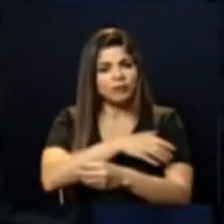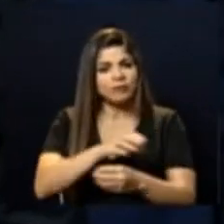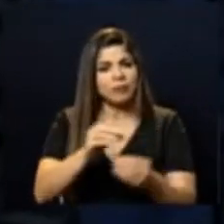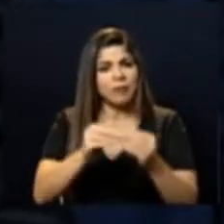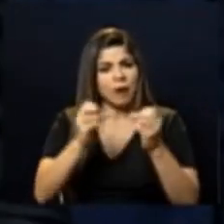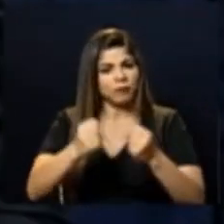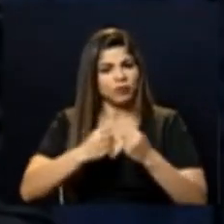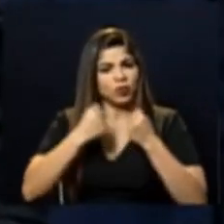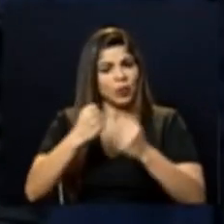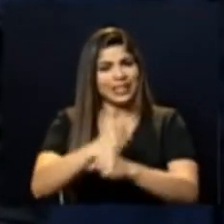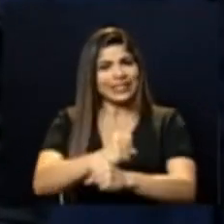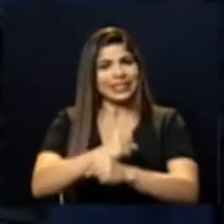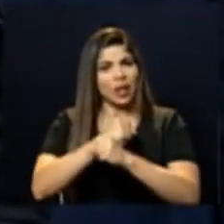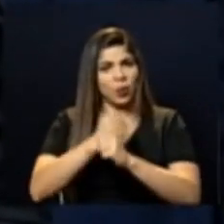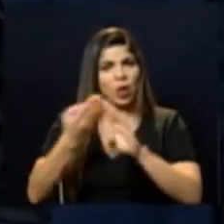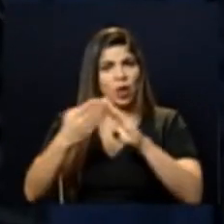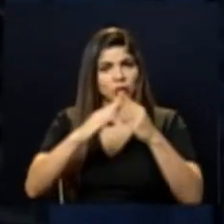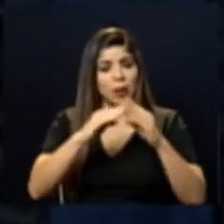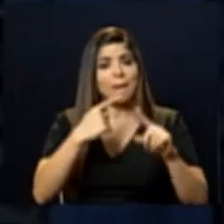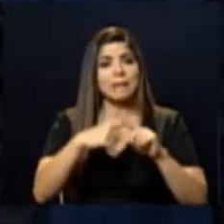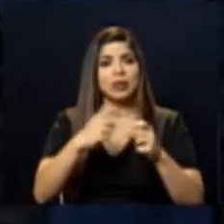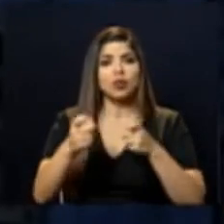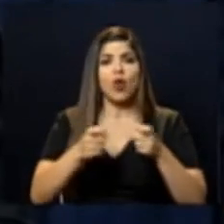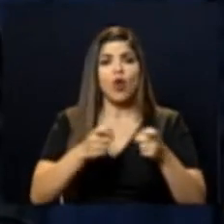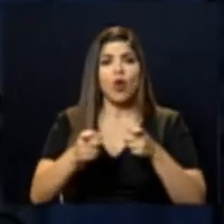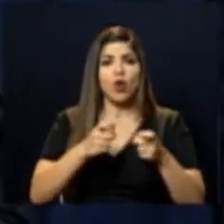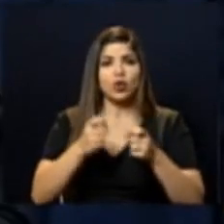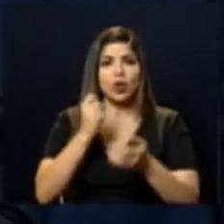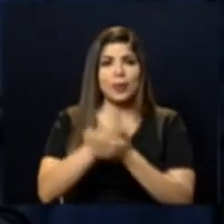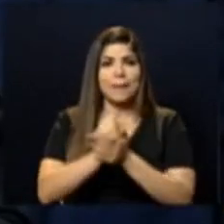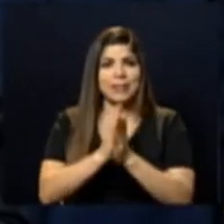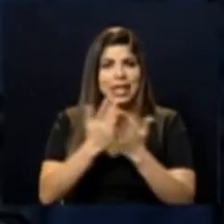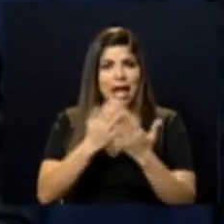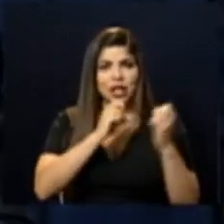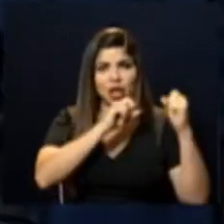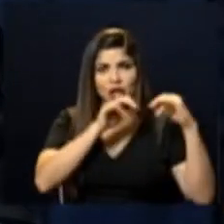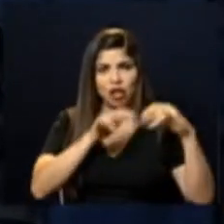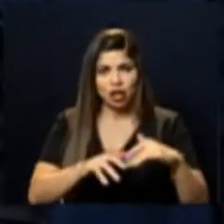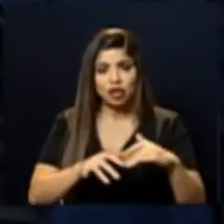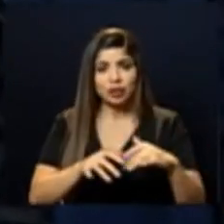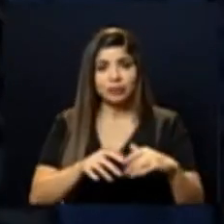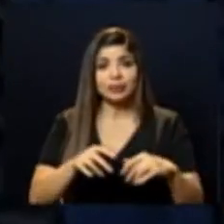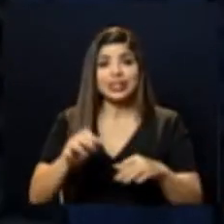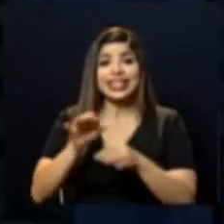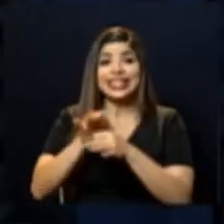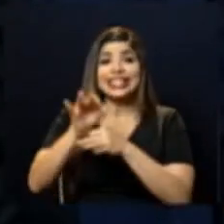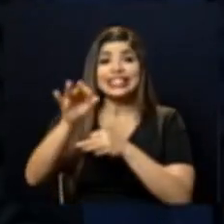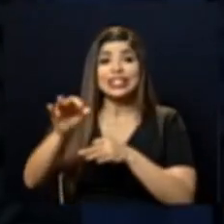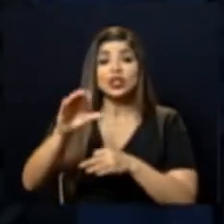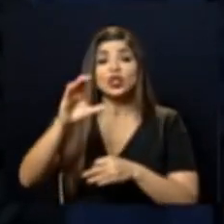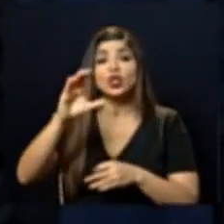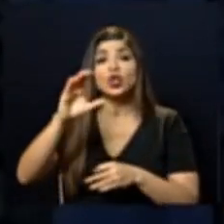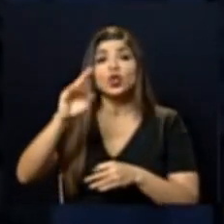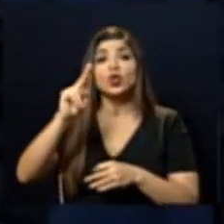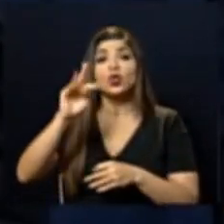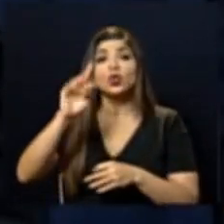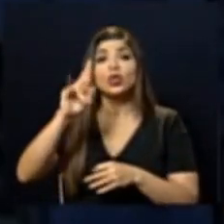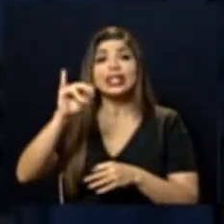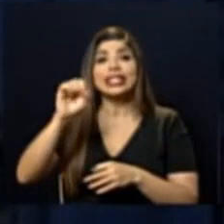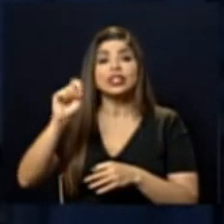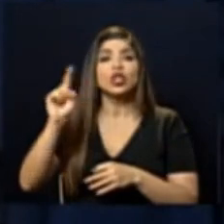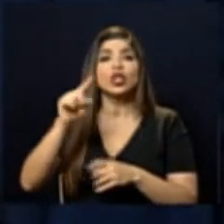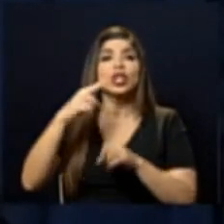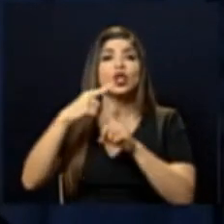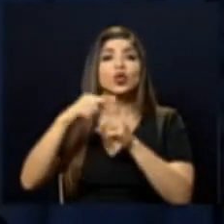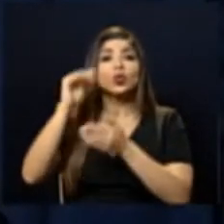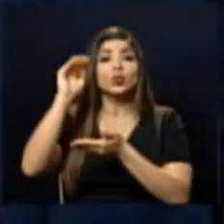ciudadana, así como los controles migratorios. En el distrito de Cutris, en Crucitas, el